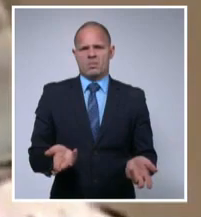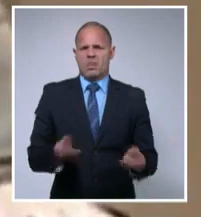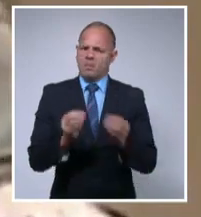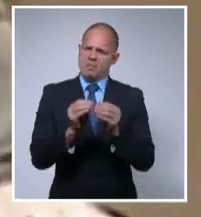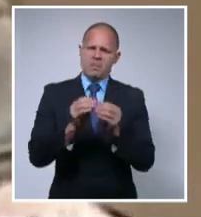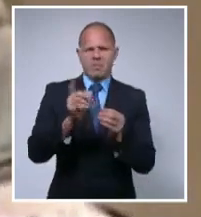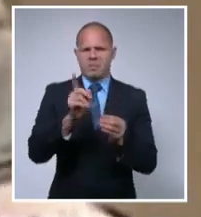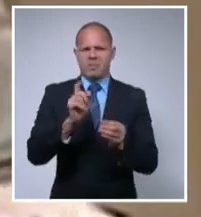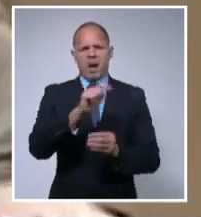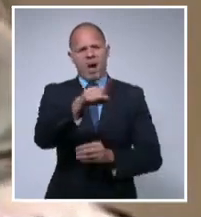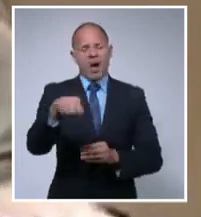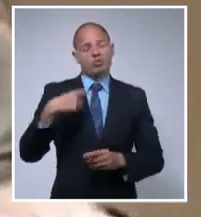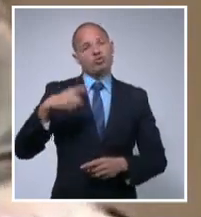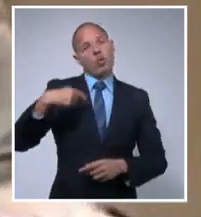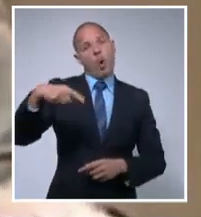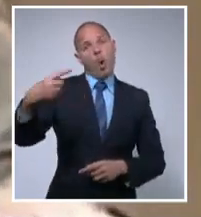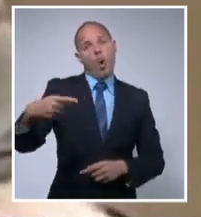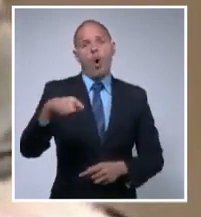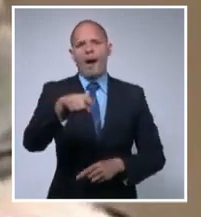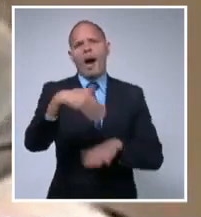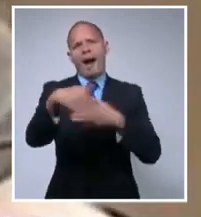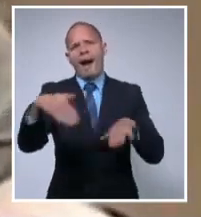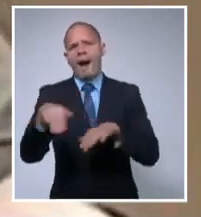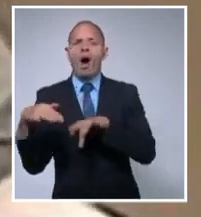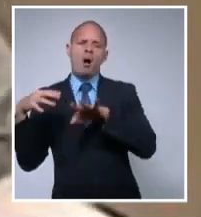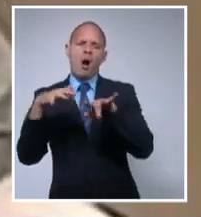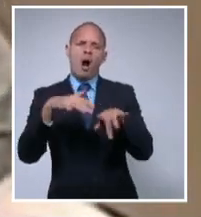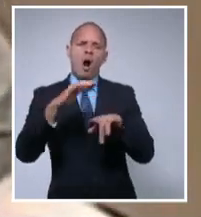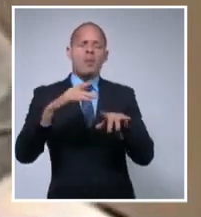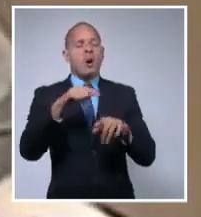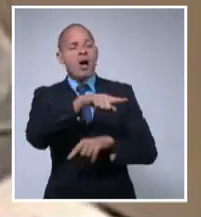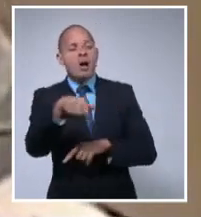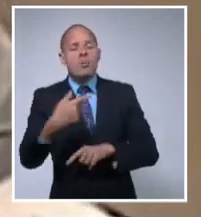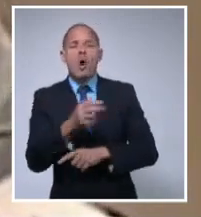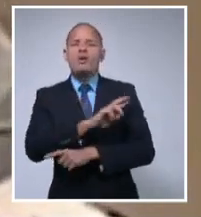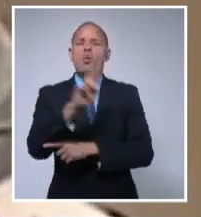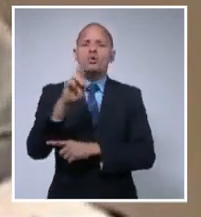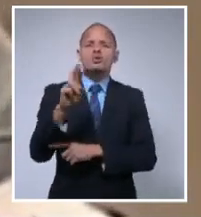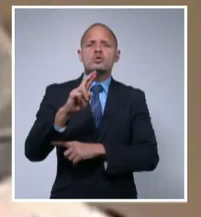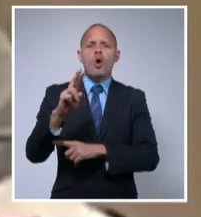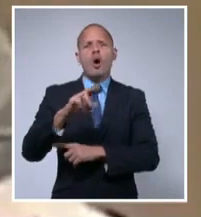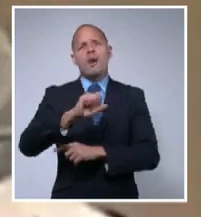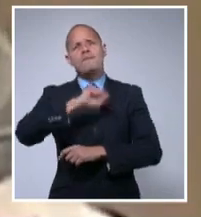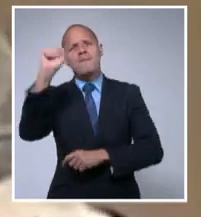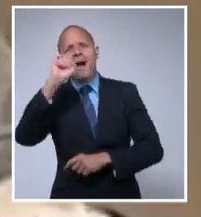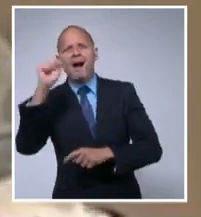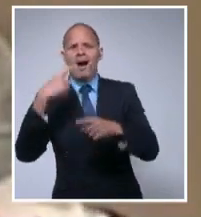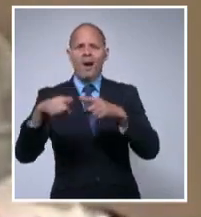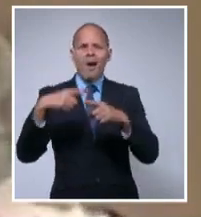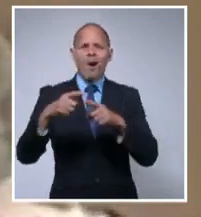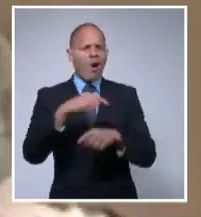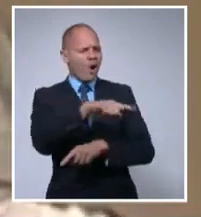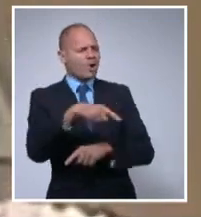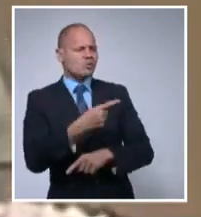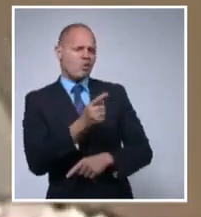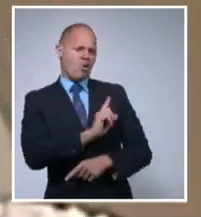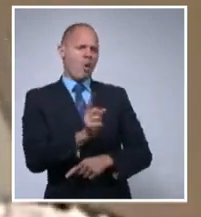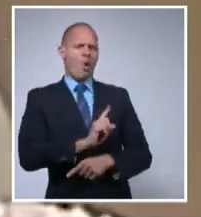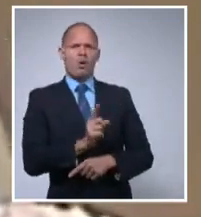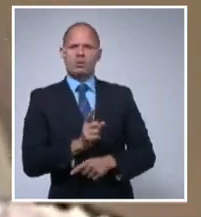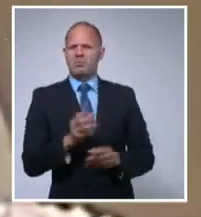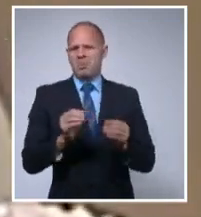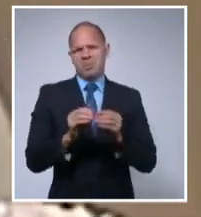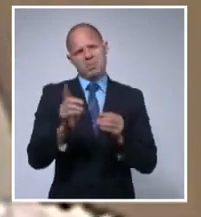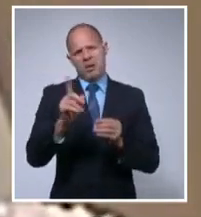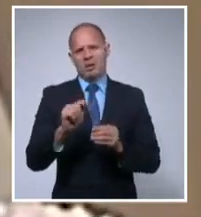en una batalla callejera contra estos provocadores descarados. Vamos a aplicar las leyes y ser más capaces